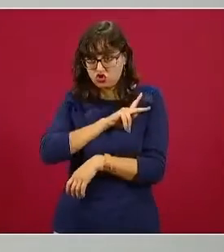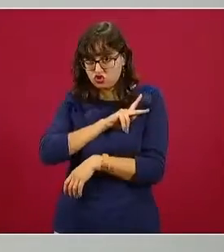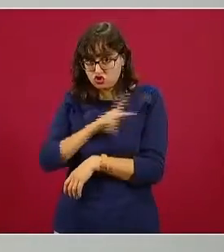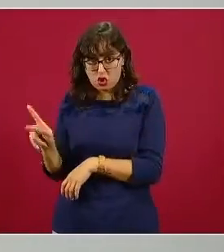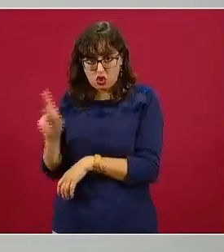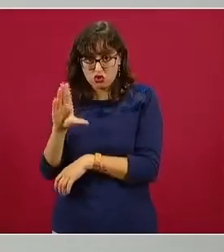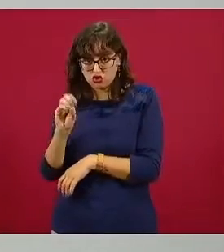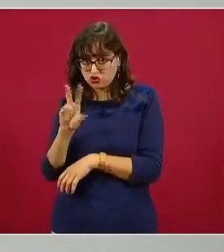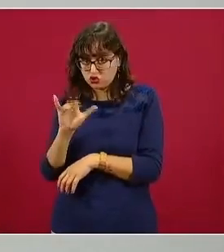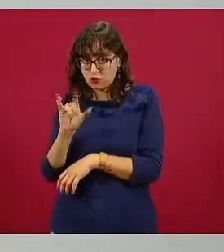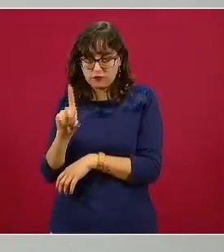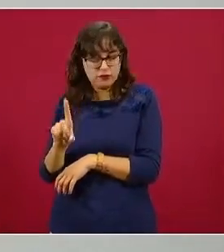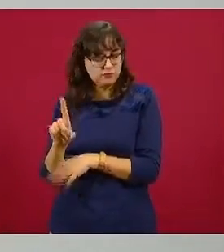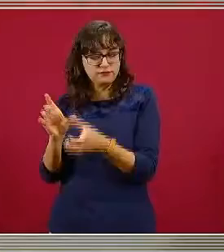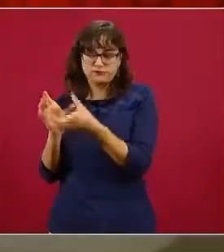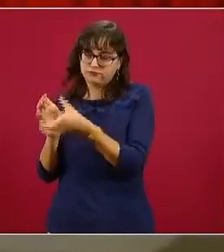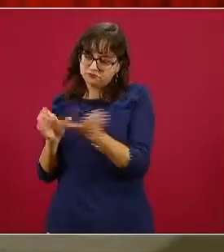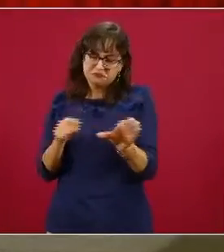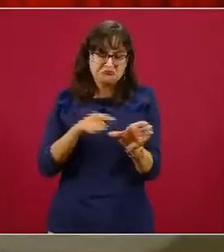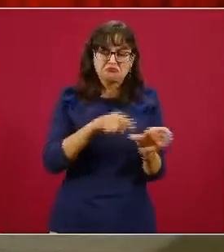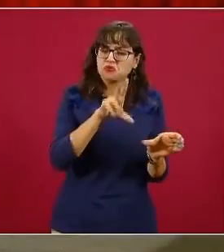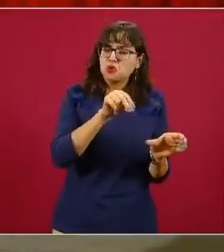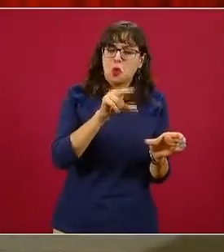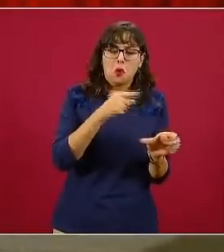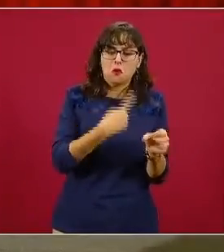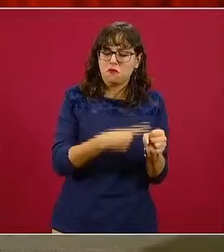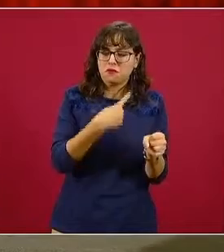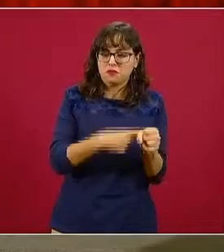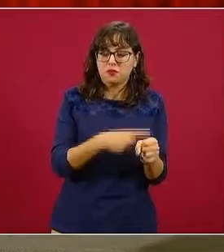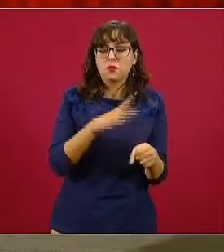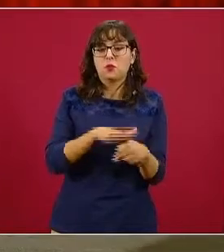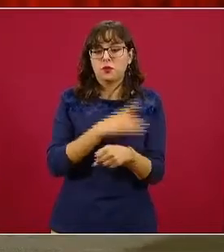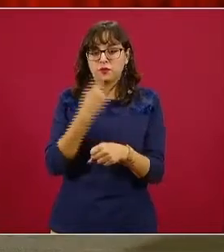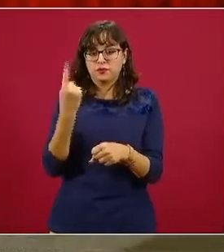confirmados de COVID-19 y por eso vemos cómo el porcentaje de